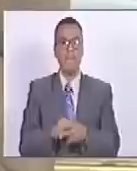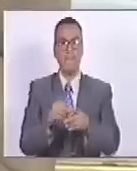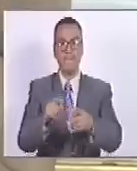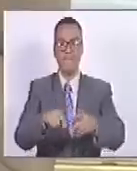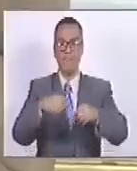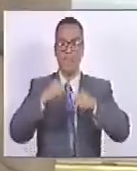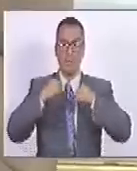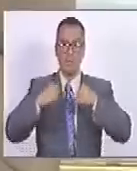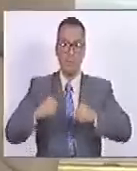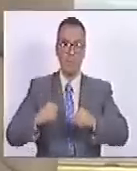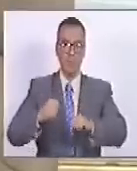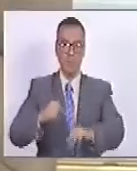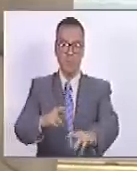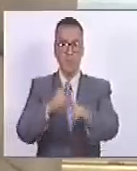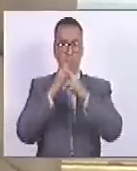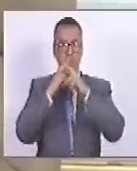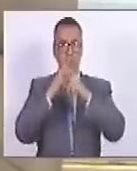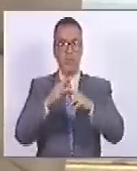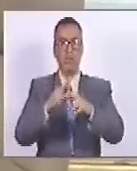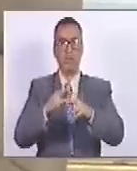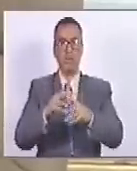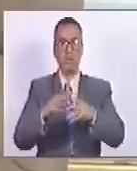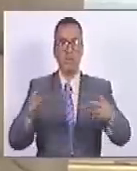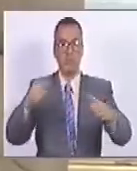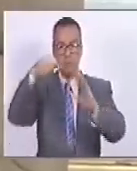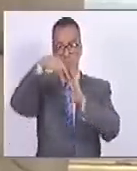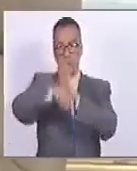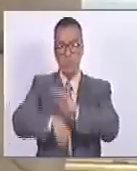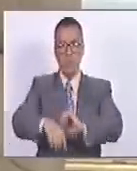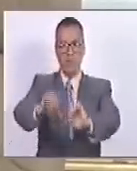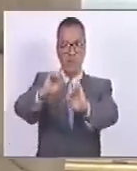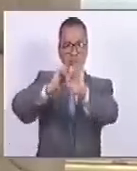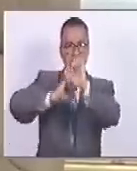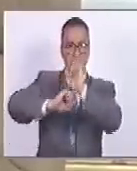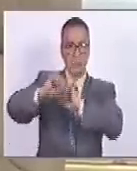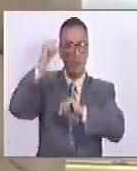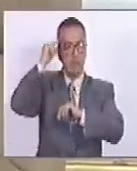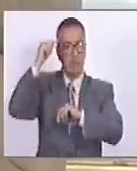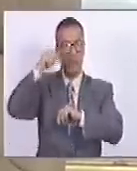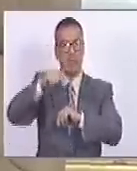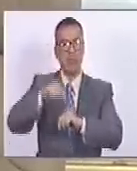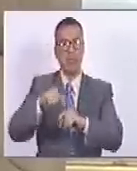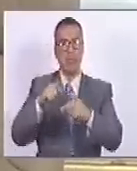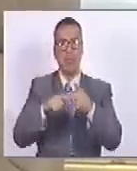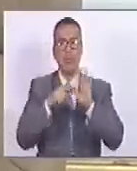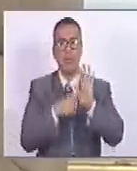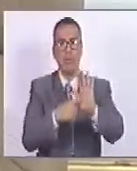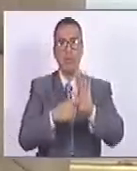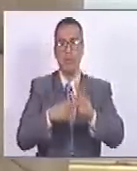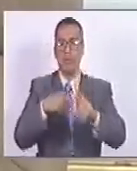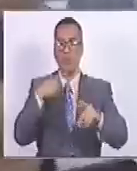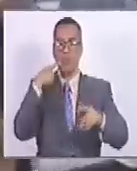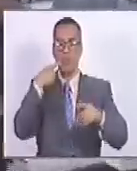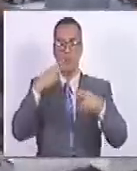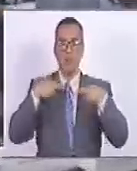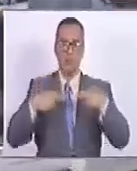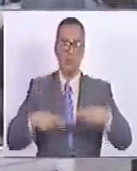más contundente respuesta y el más profundo repudio, aun cuando sea una muestra de imbecilidad